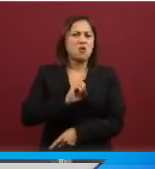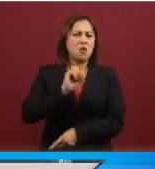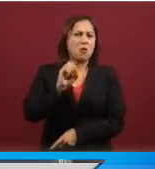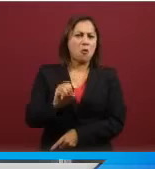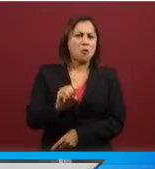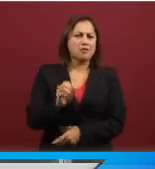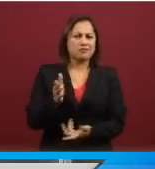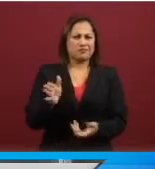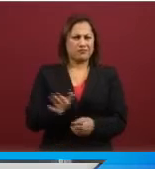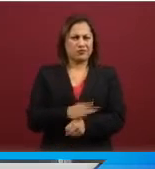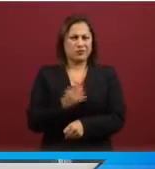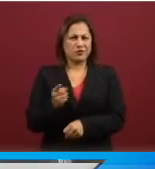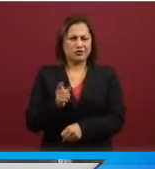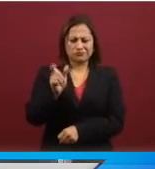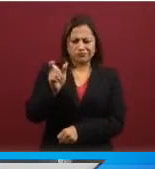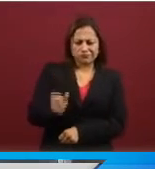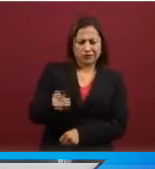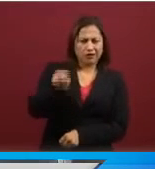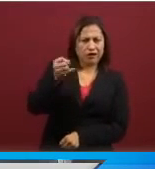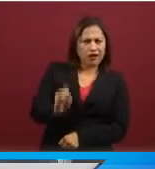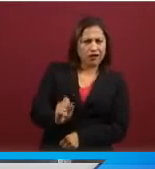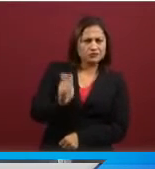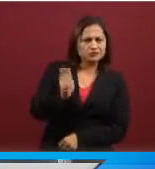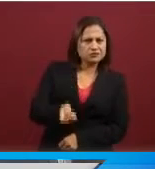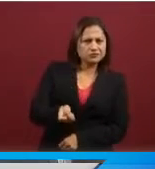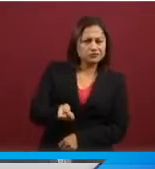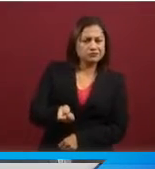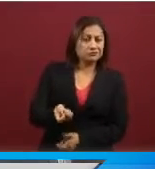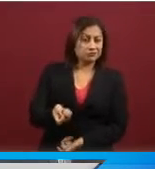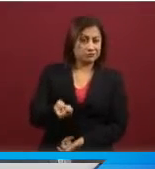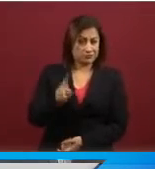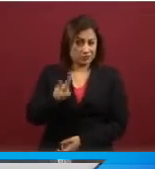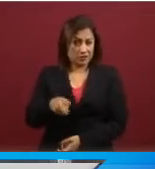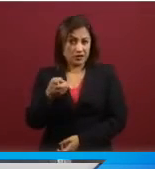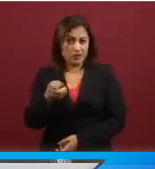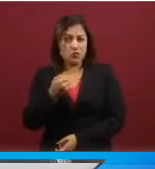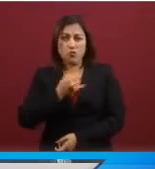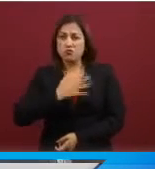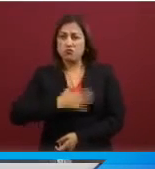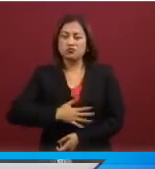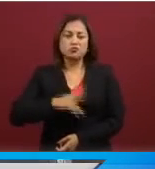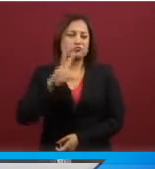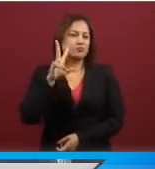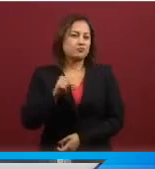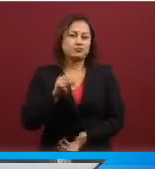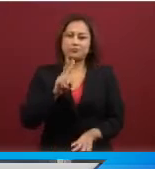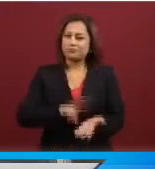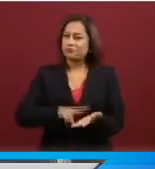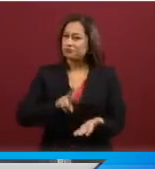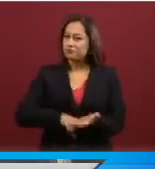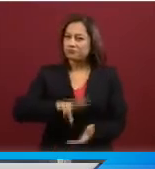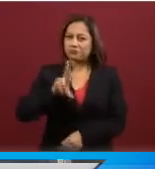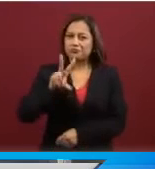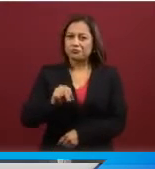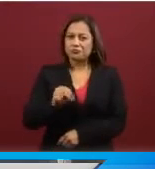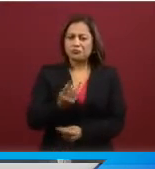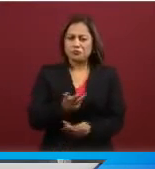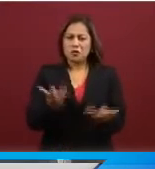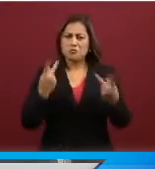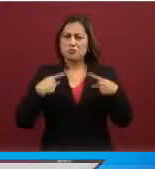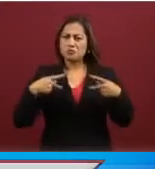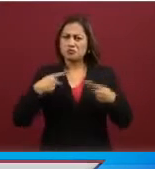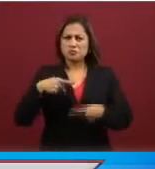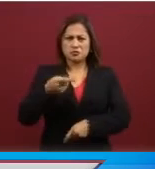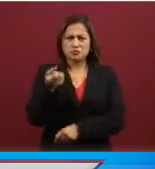contra de este movimiento y de los miembros que lo componen. El presidente Andrés Manuel López Obrador decreta el 17 de mayo como Día Nacional contra